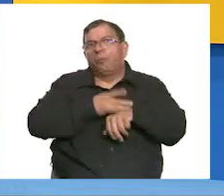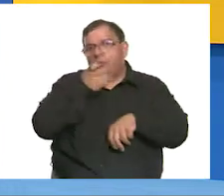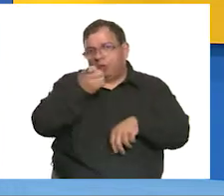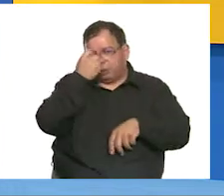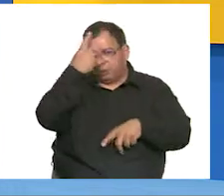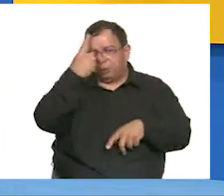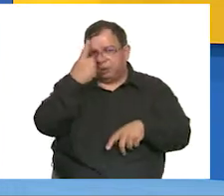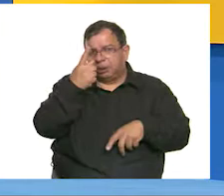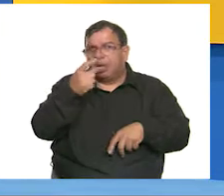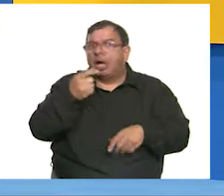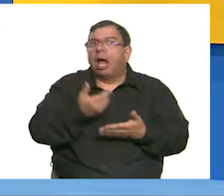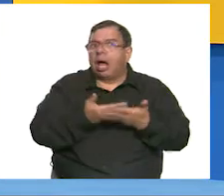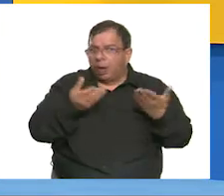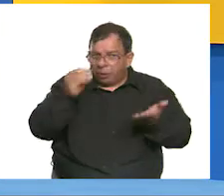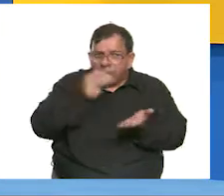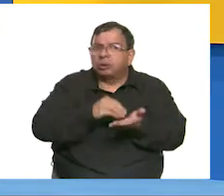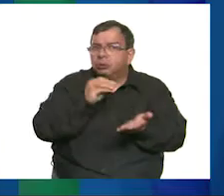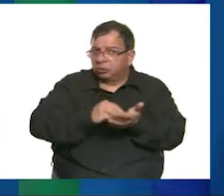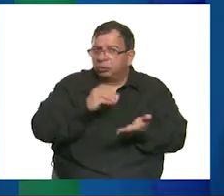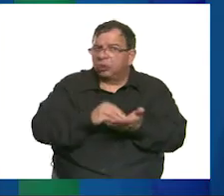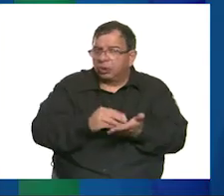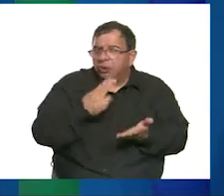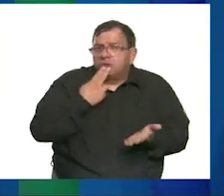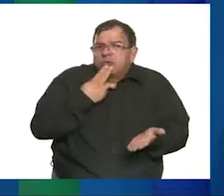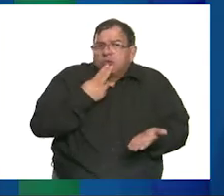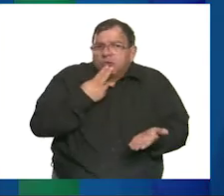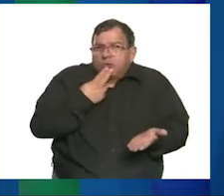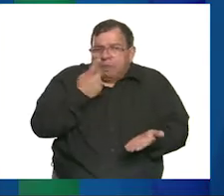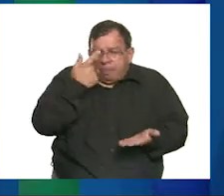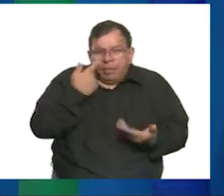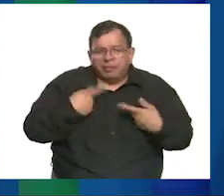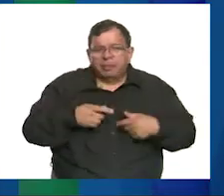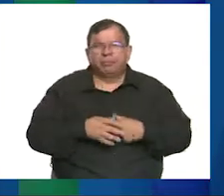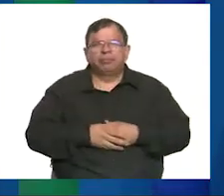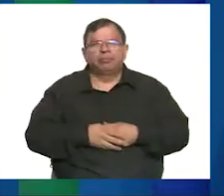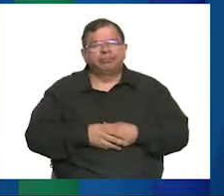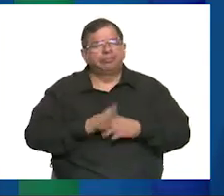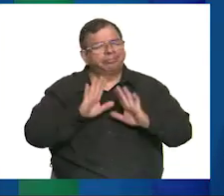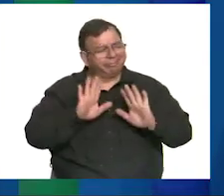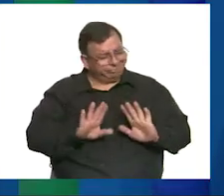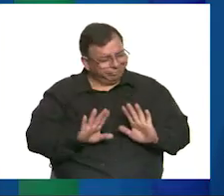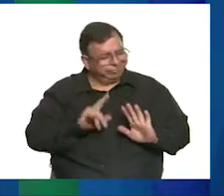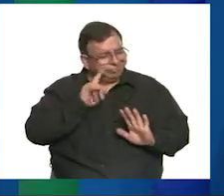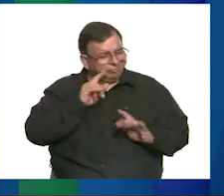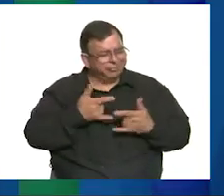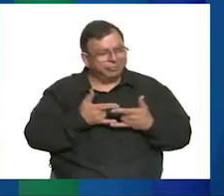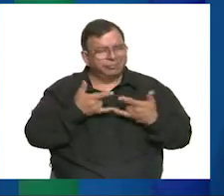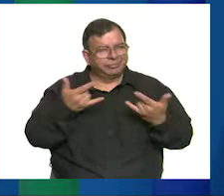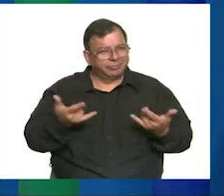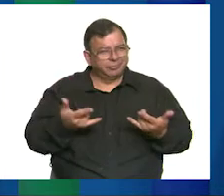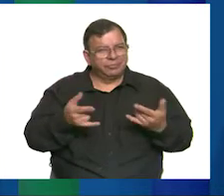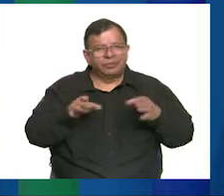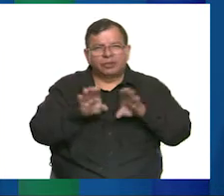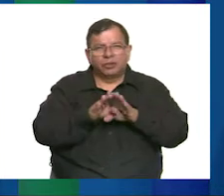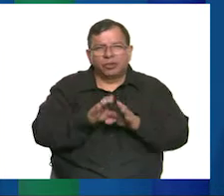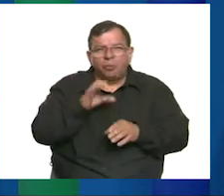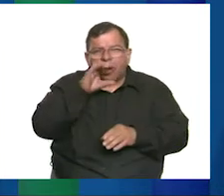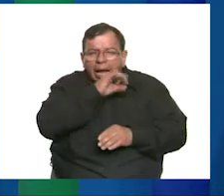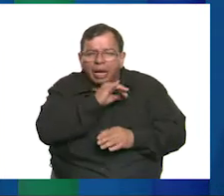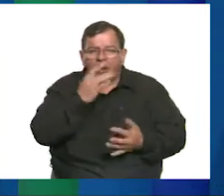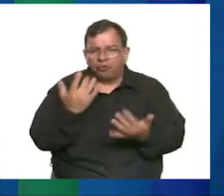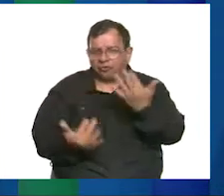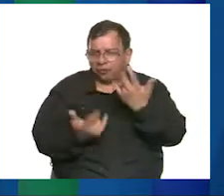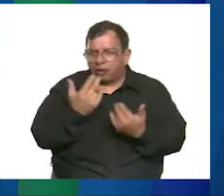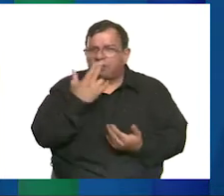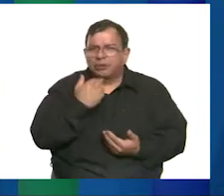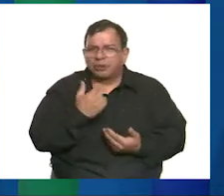siguen siendo indispensables para la humanidad, ¿no? Muy bien, después de ver un poco de historia y varios usos del calor y el fuego,